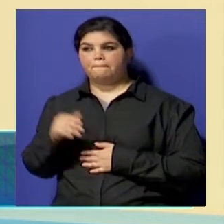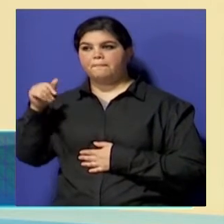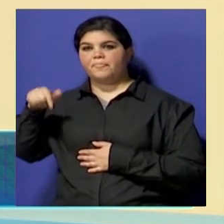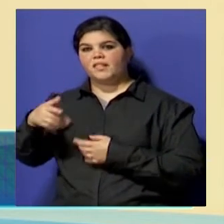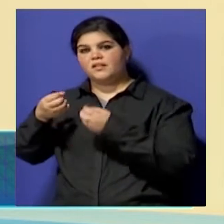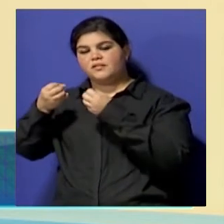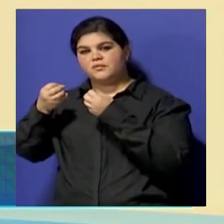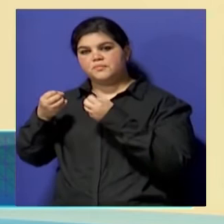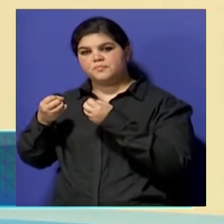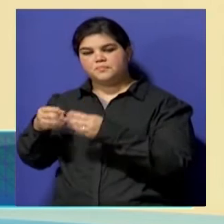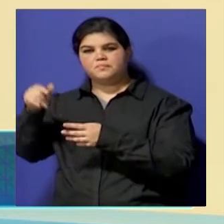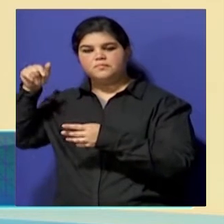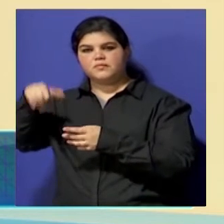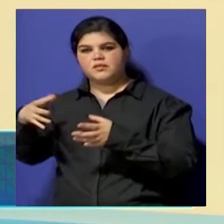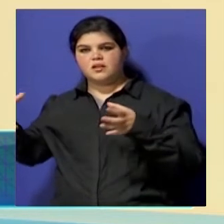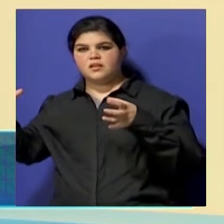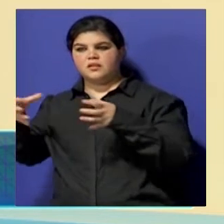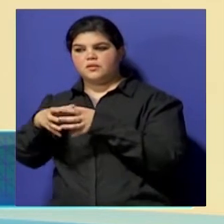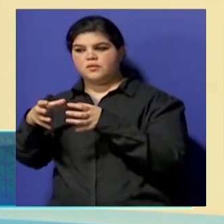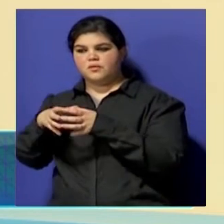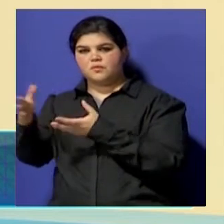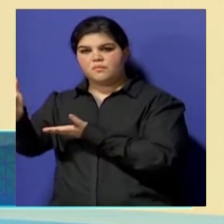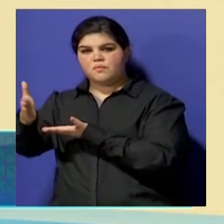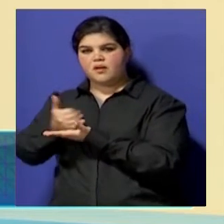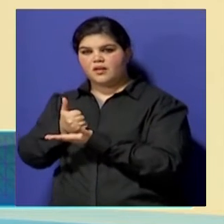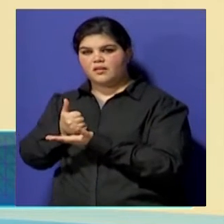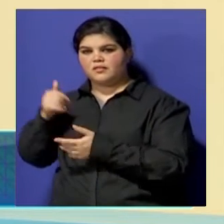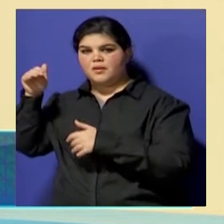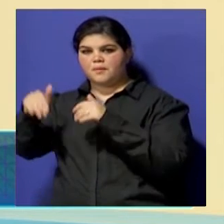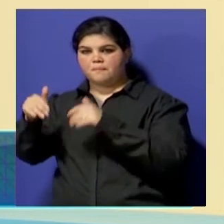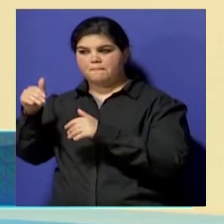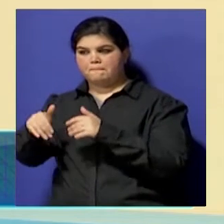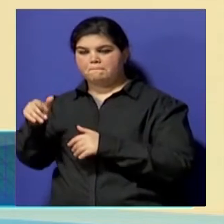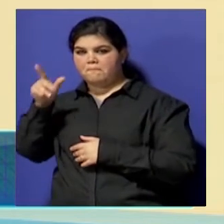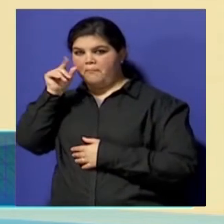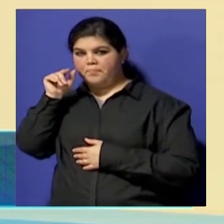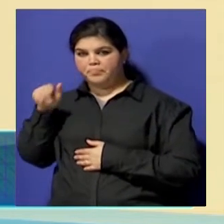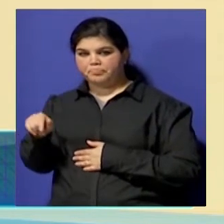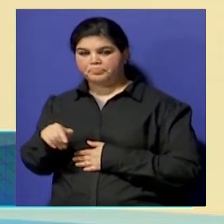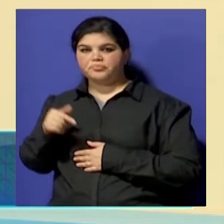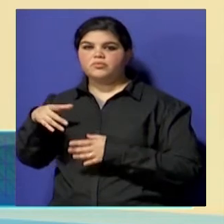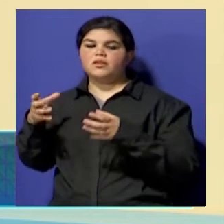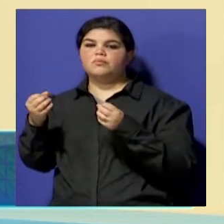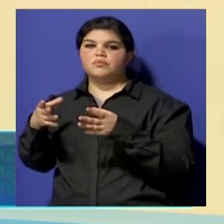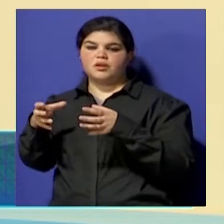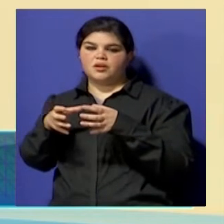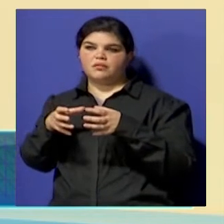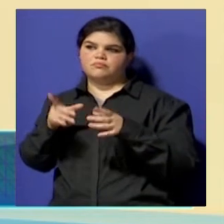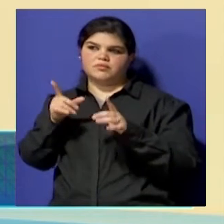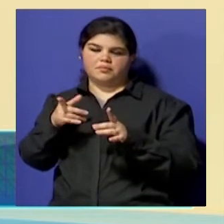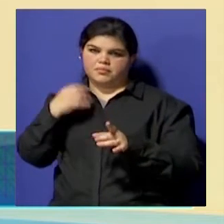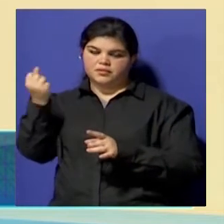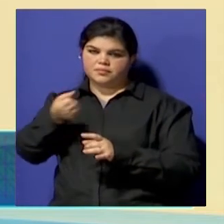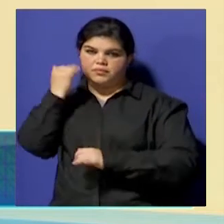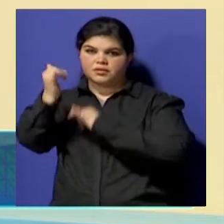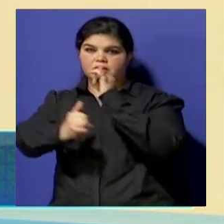línea del impeachment y darle fin al gobierno del PT, porque también esto hay que mencionar, digamos,